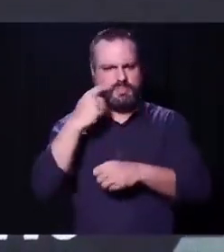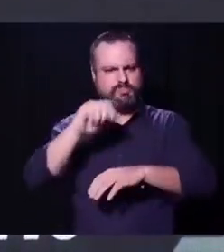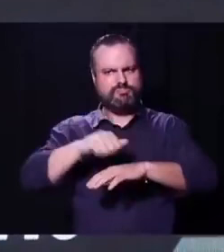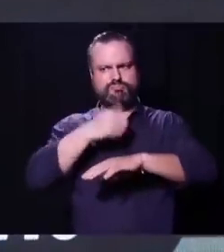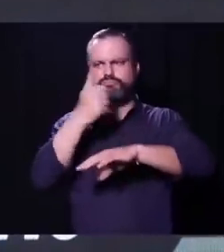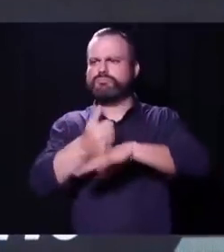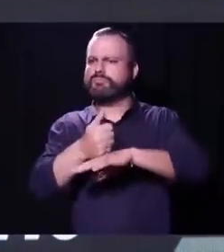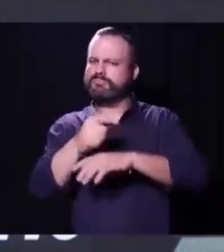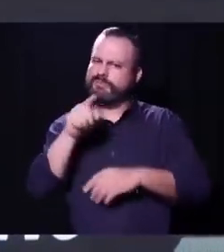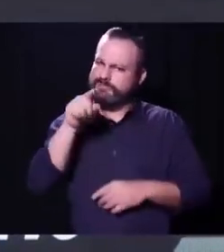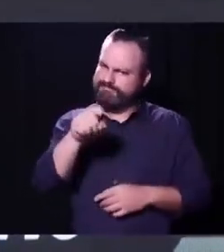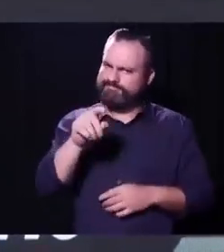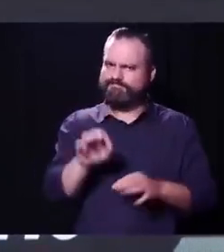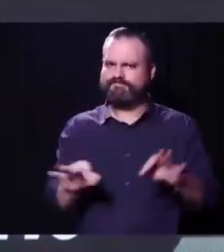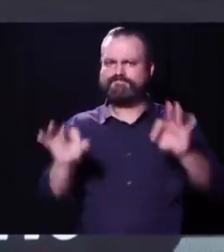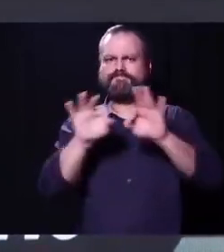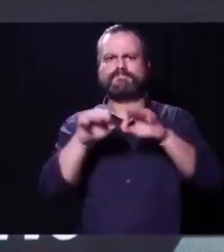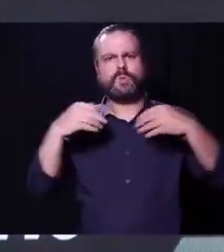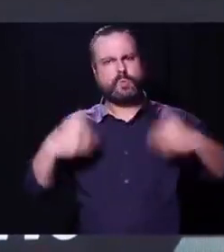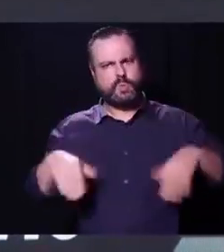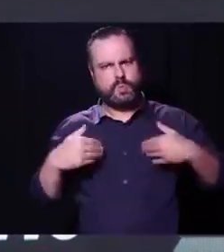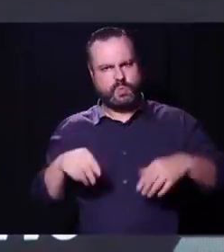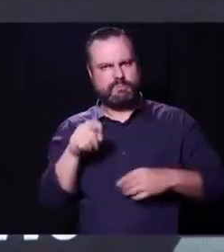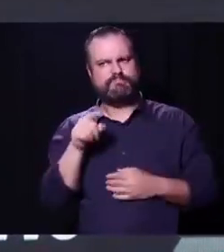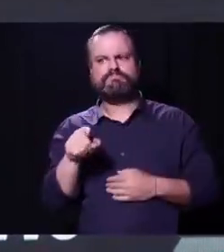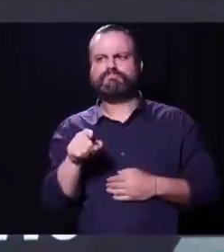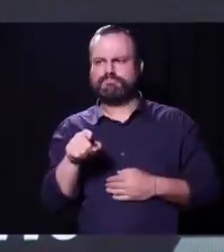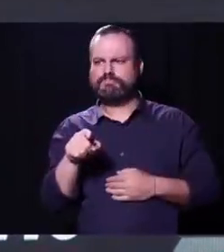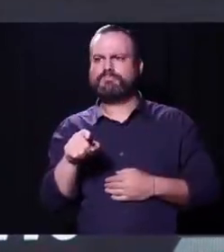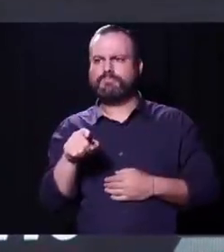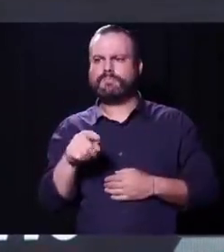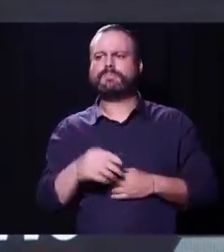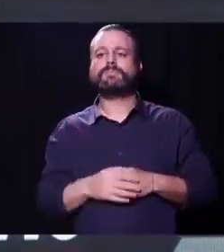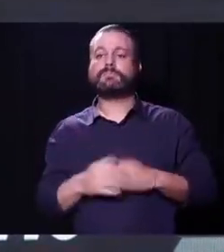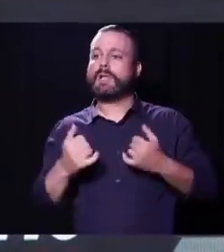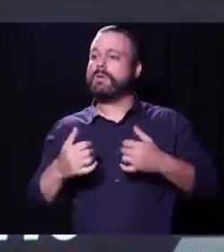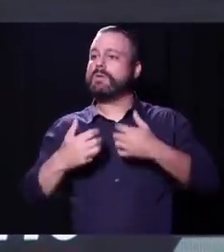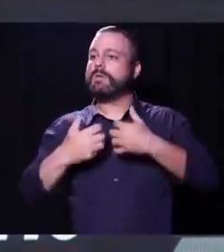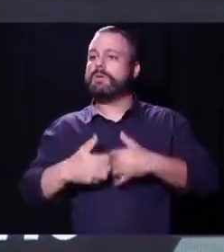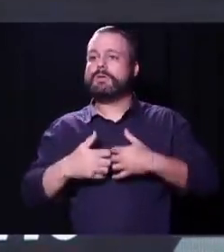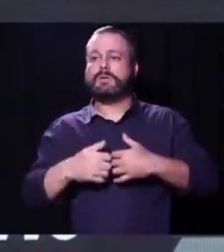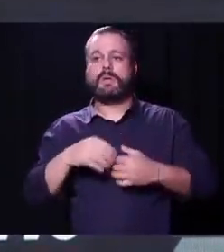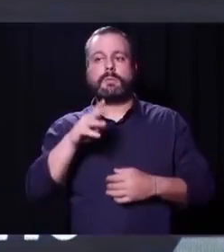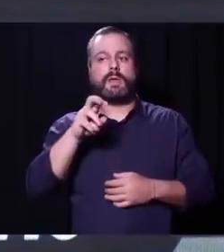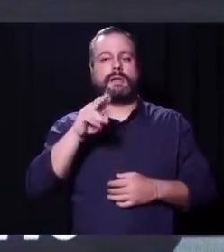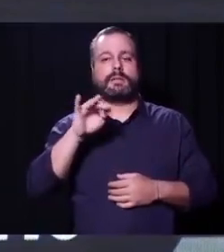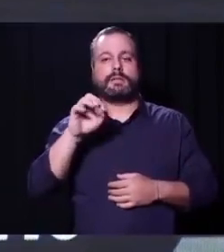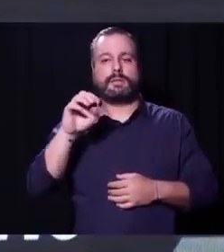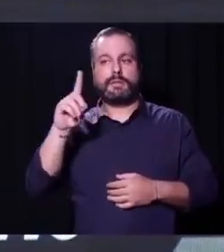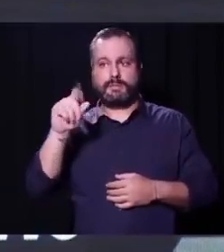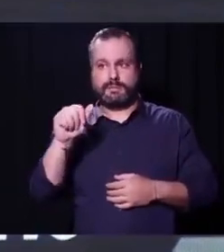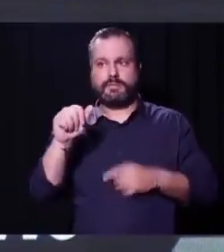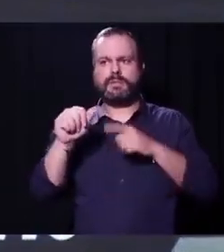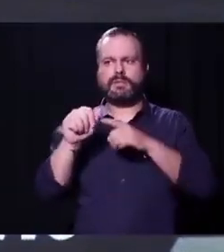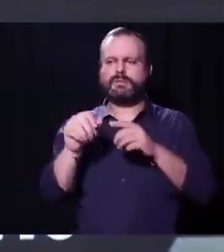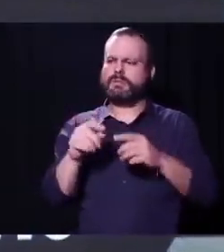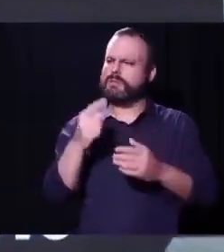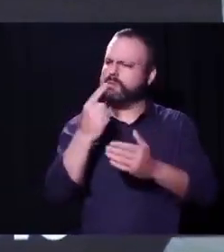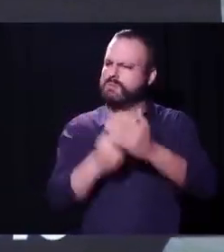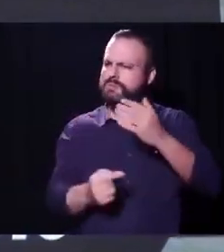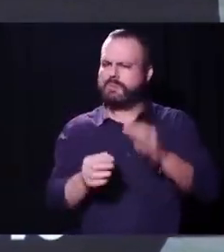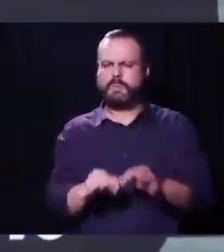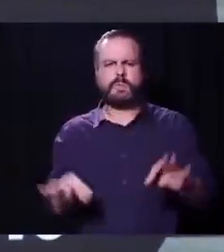en el tema comunitario. Las empresas barriales. El tiempo. No tenemos una sola empresa